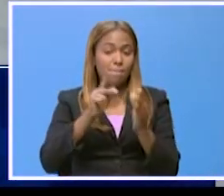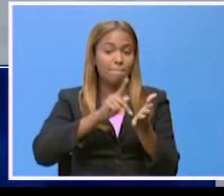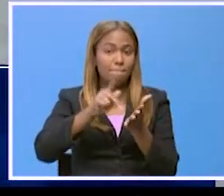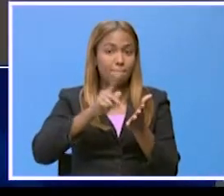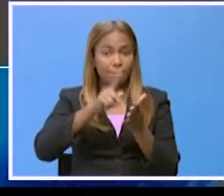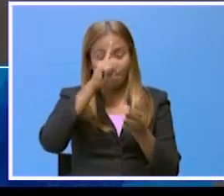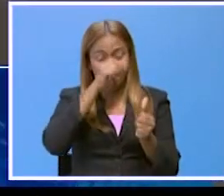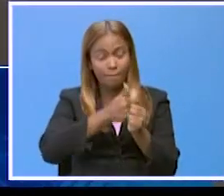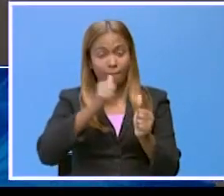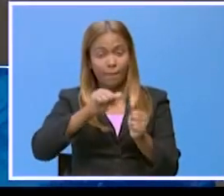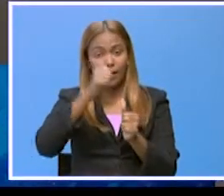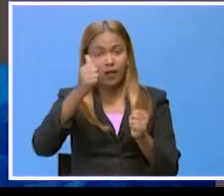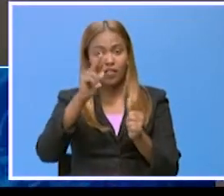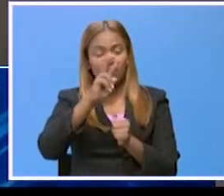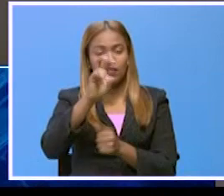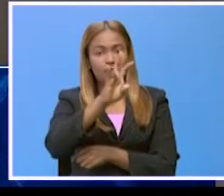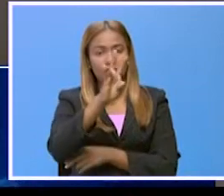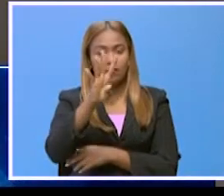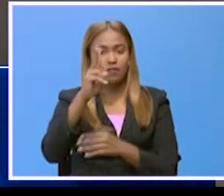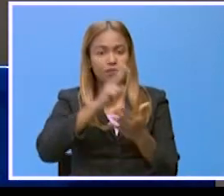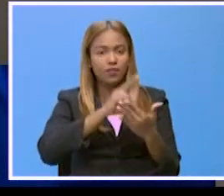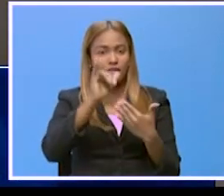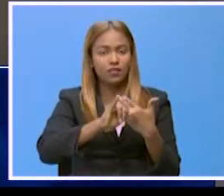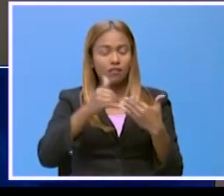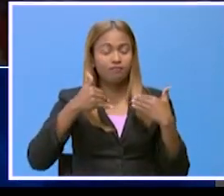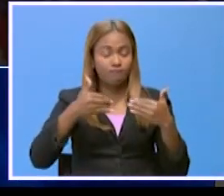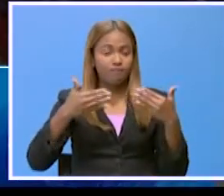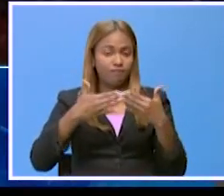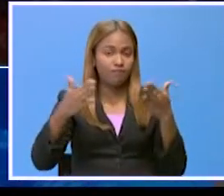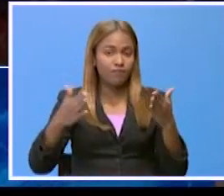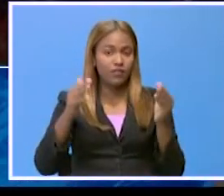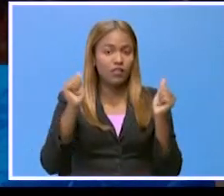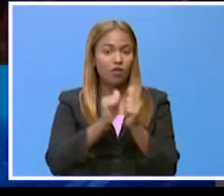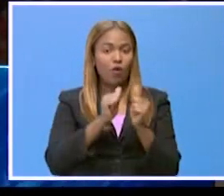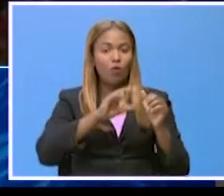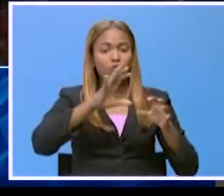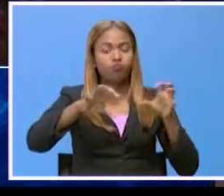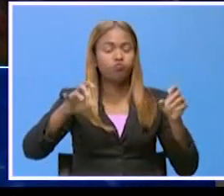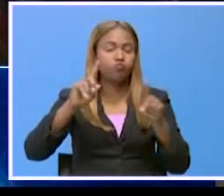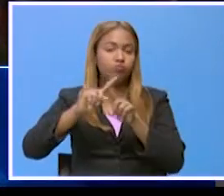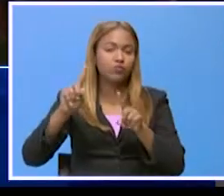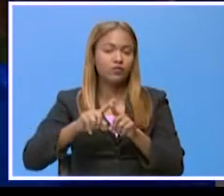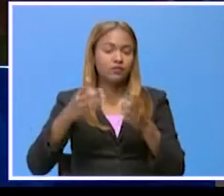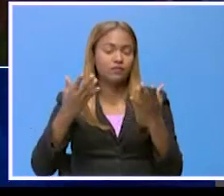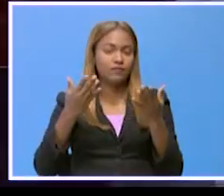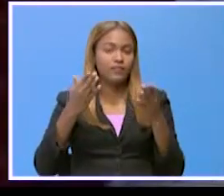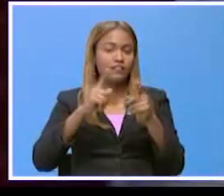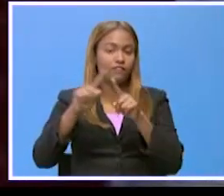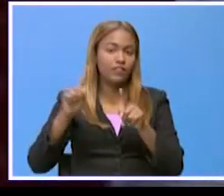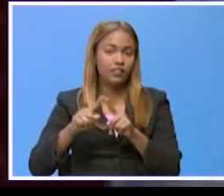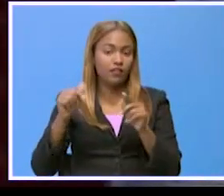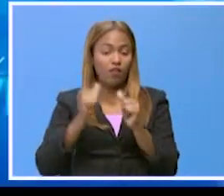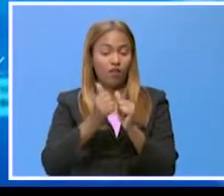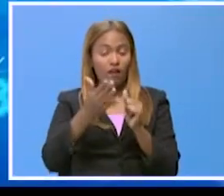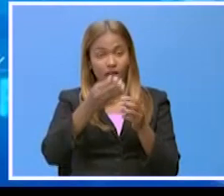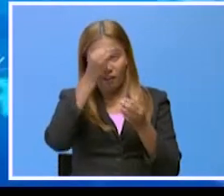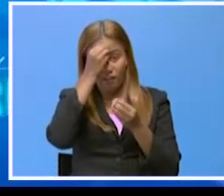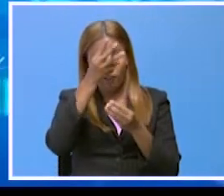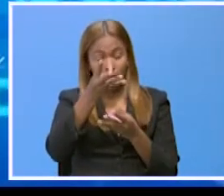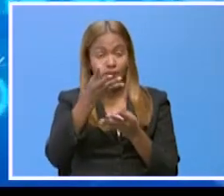parciales de otros 274 proyectos en ejecución con ubicaciones indeterminadas con esta